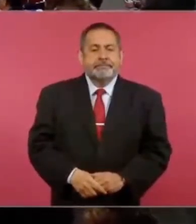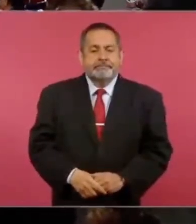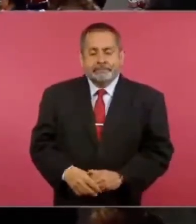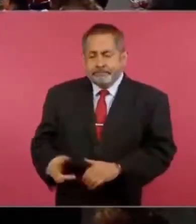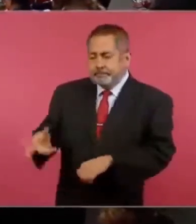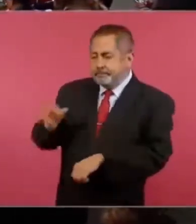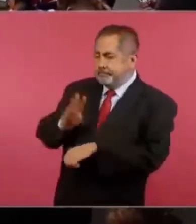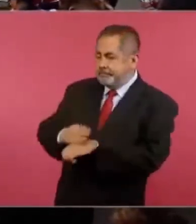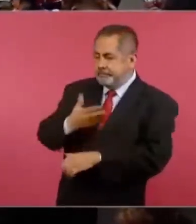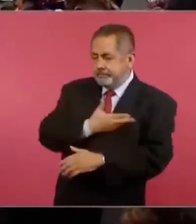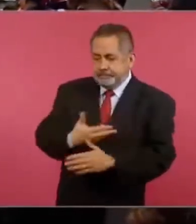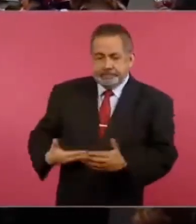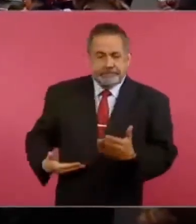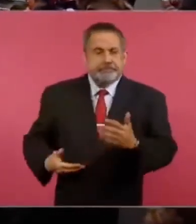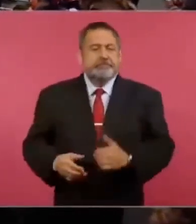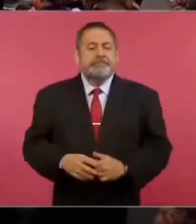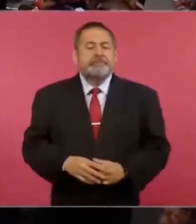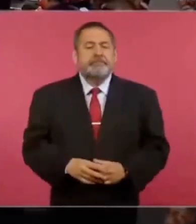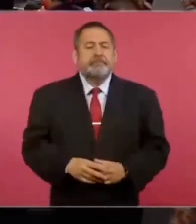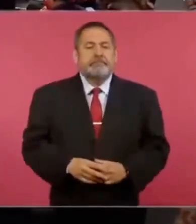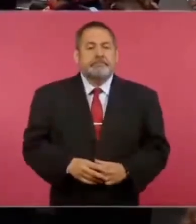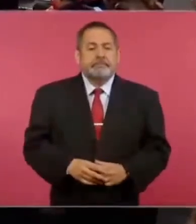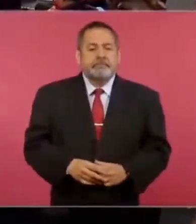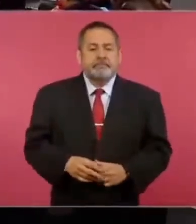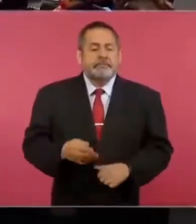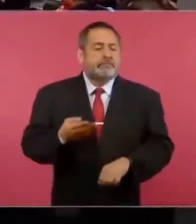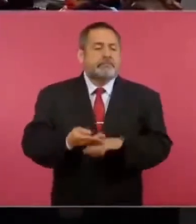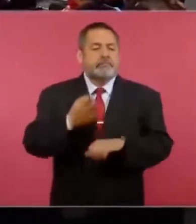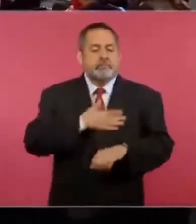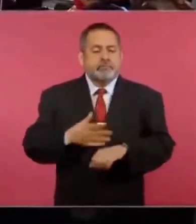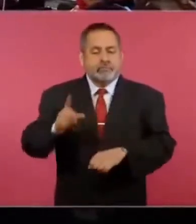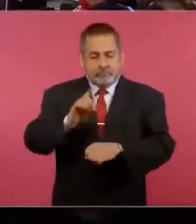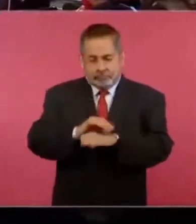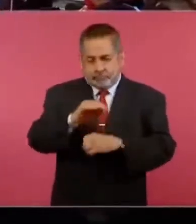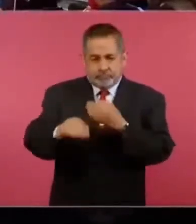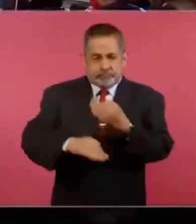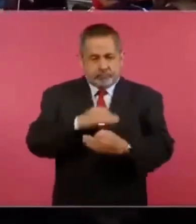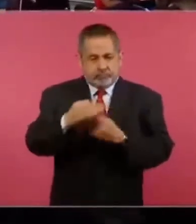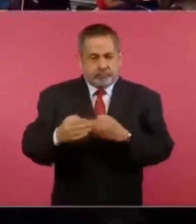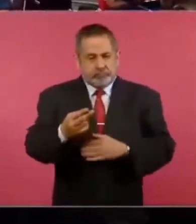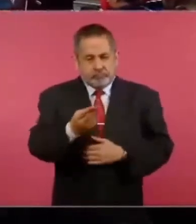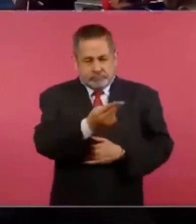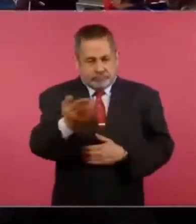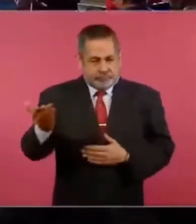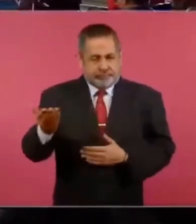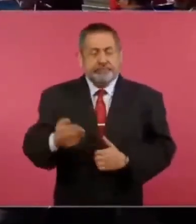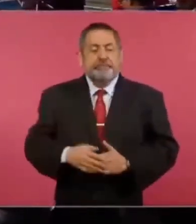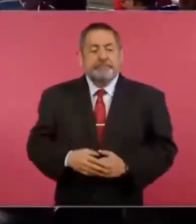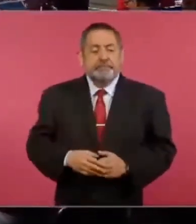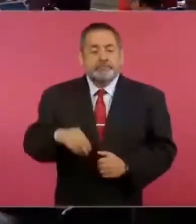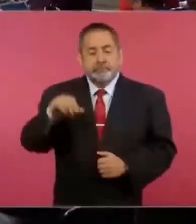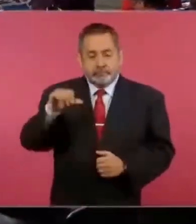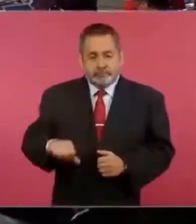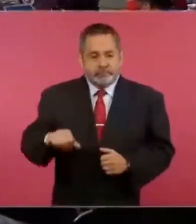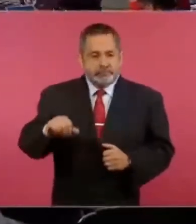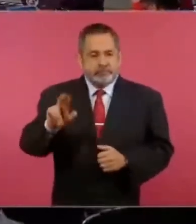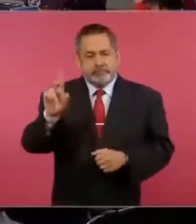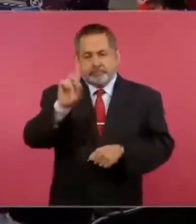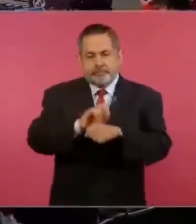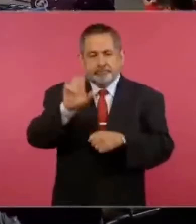Con su permiso, señor presidente, muy buenos días a todas y todos ustedes. Hoy en el Pulso de la